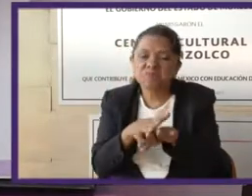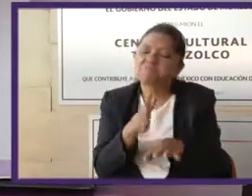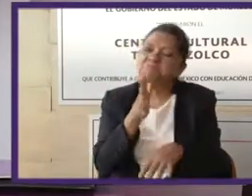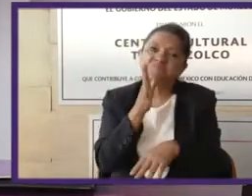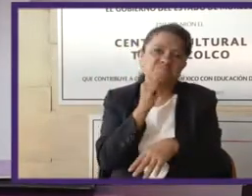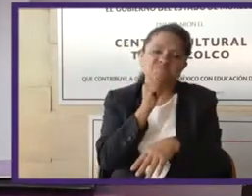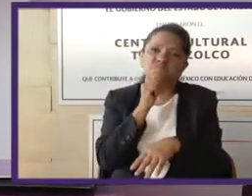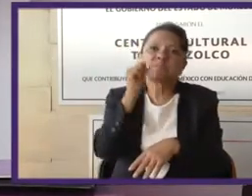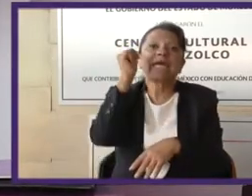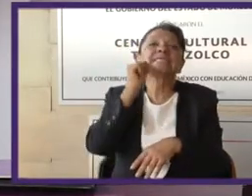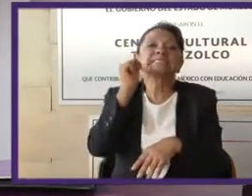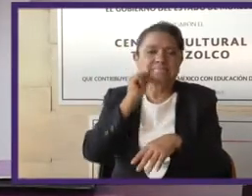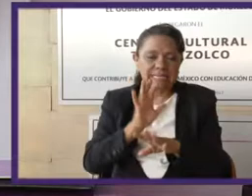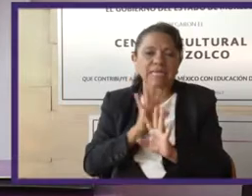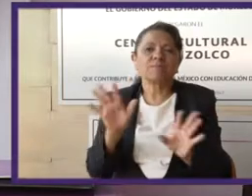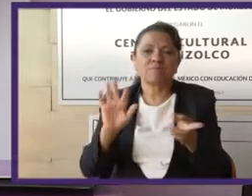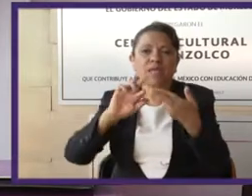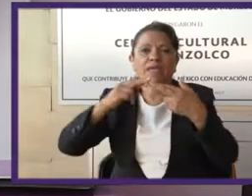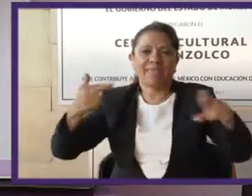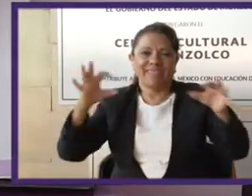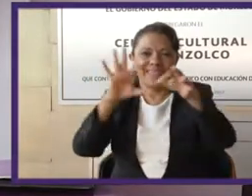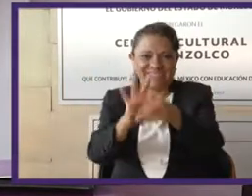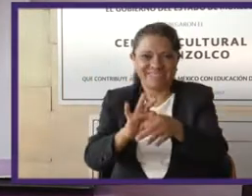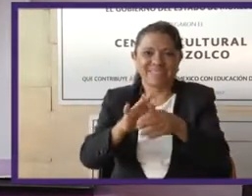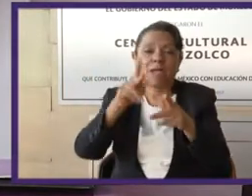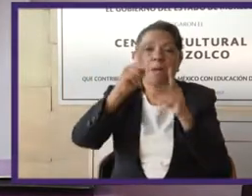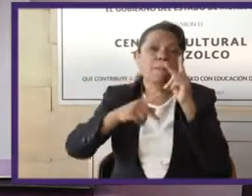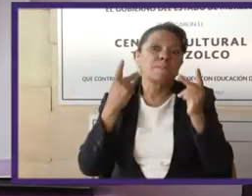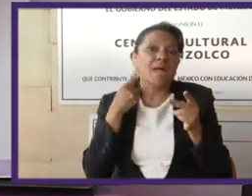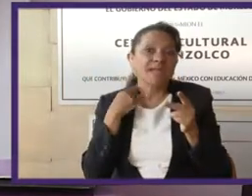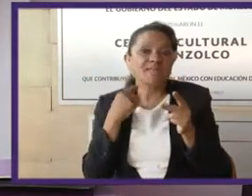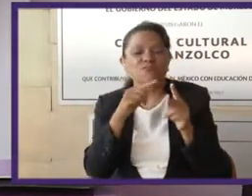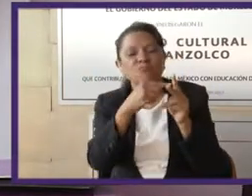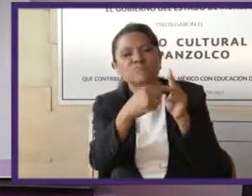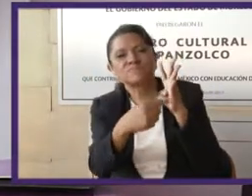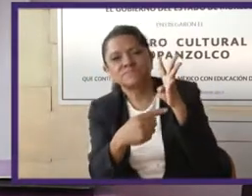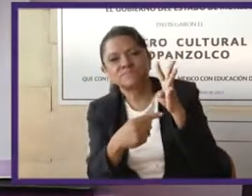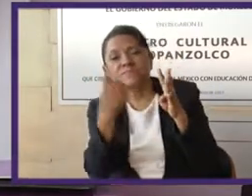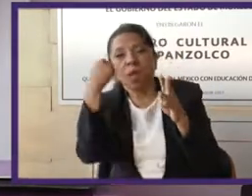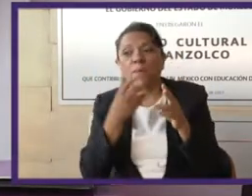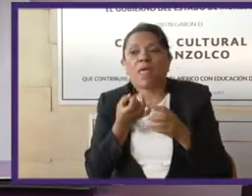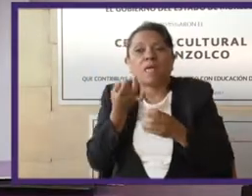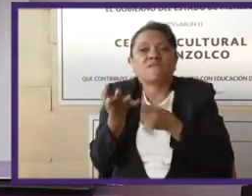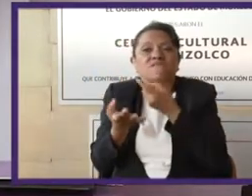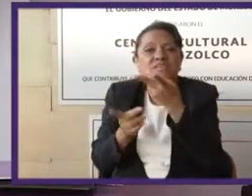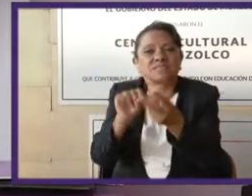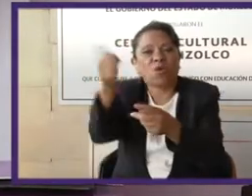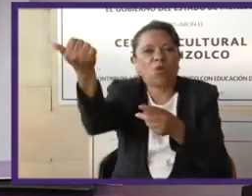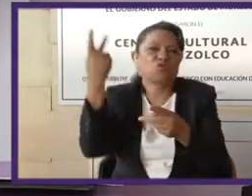Siempre se han aliado los partidos para vencer a otro.